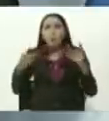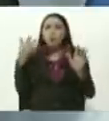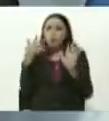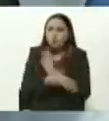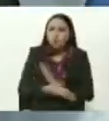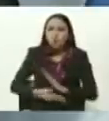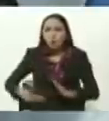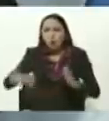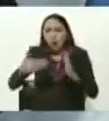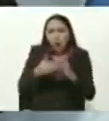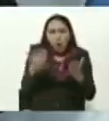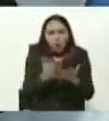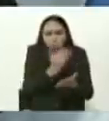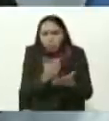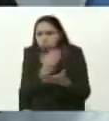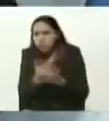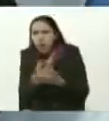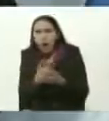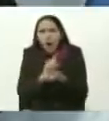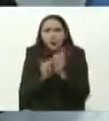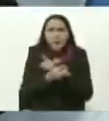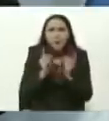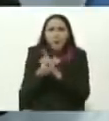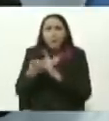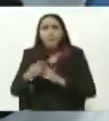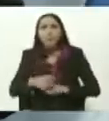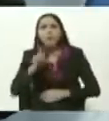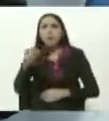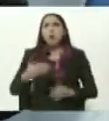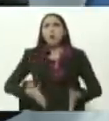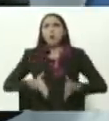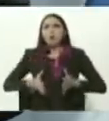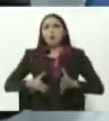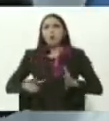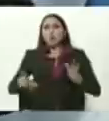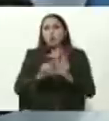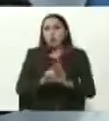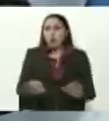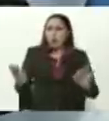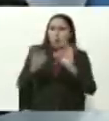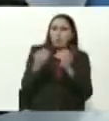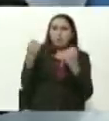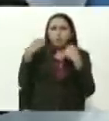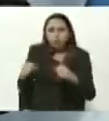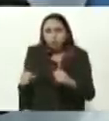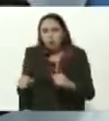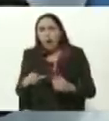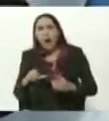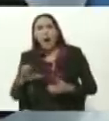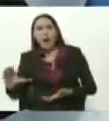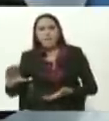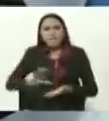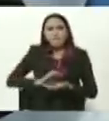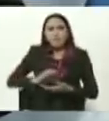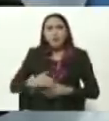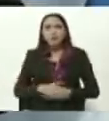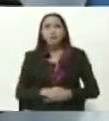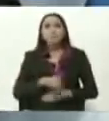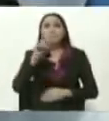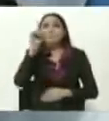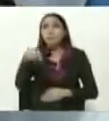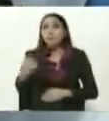alteración de libros o documentos públicos y obtención ilegal de lucro.